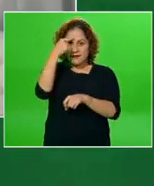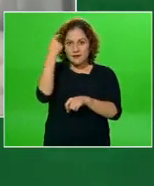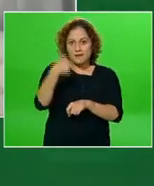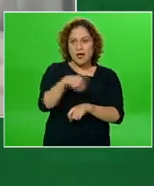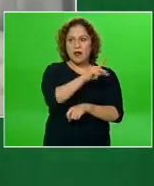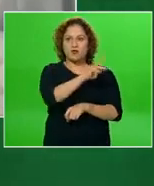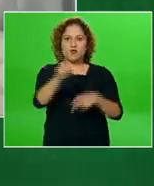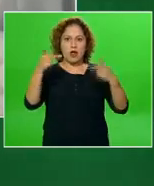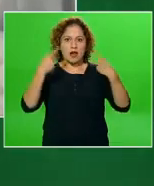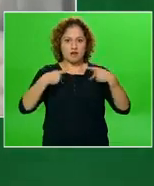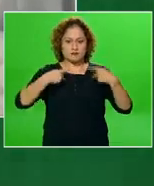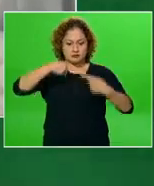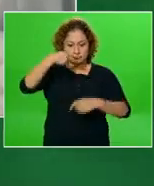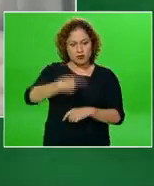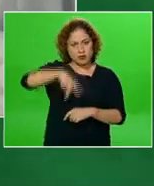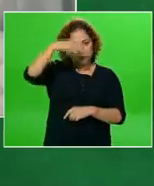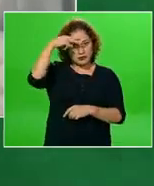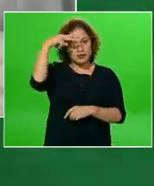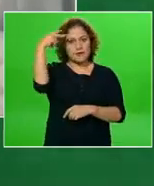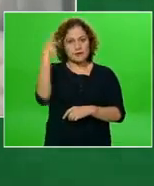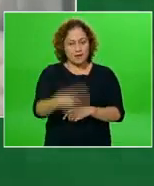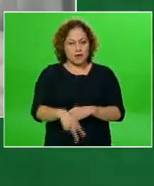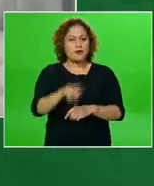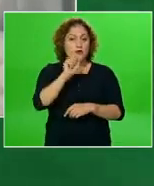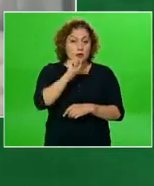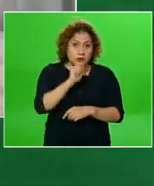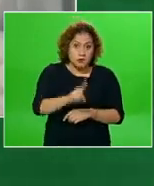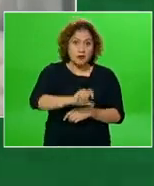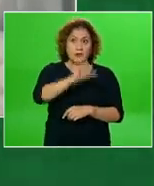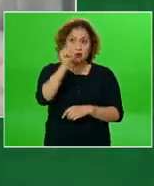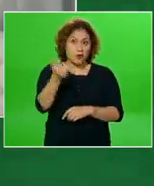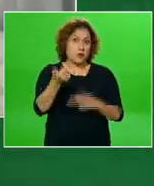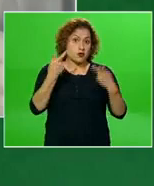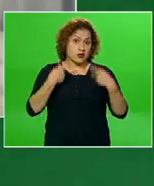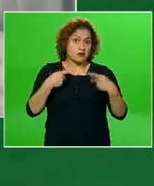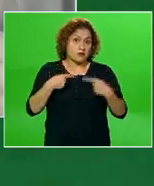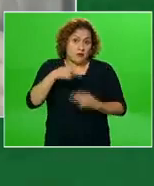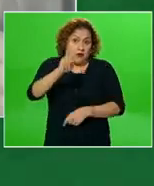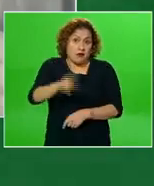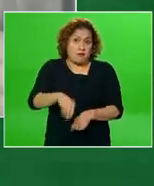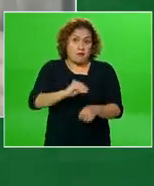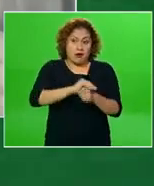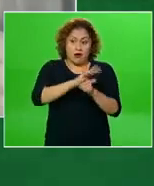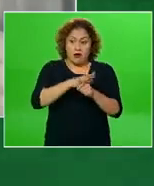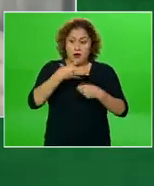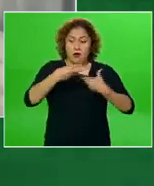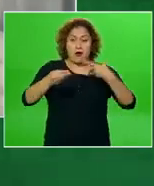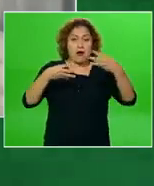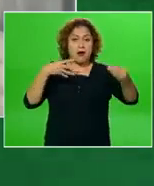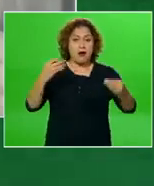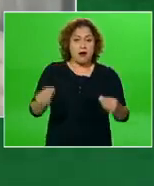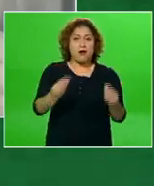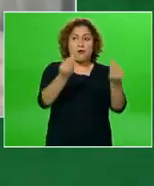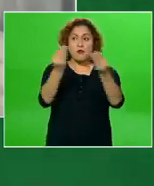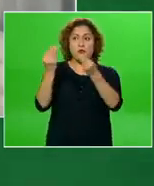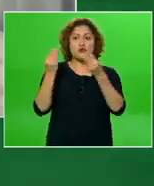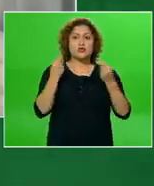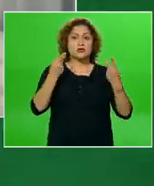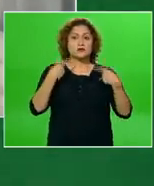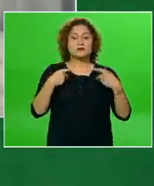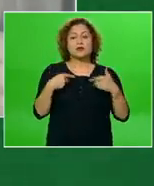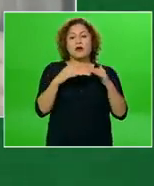no pero hablando de la situación de la pandemia donde muchos se encuentran pues con resguardo